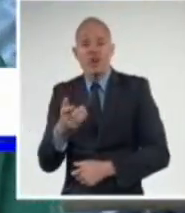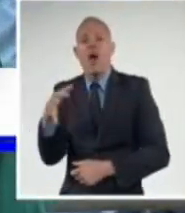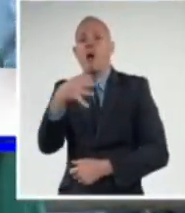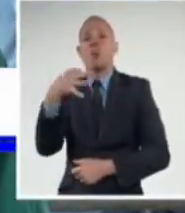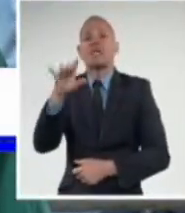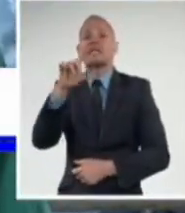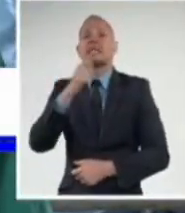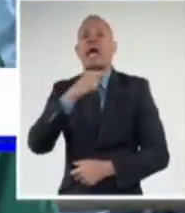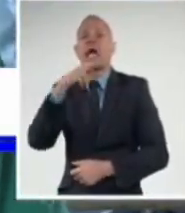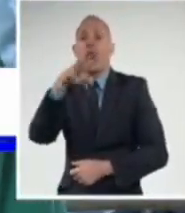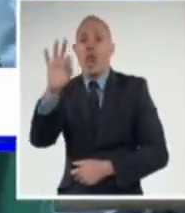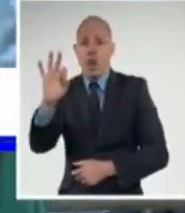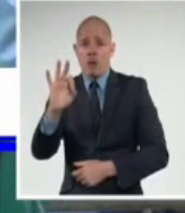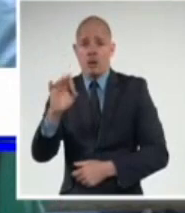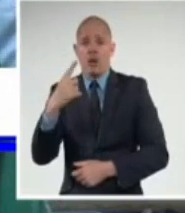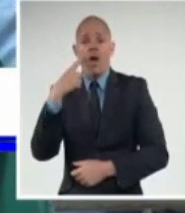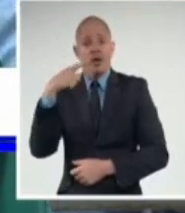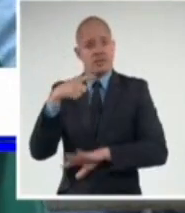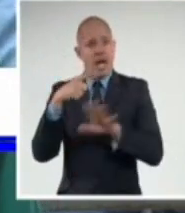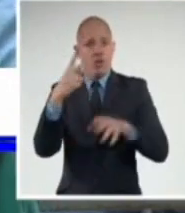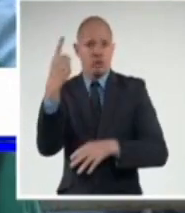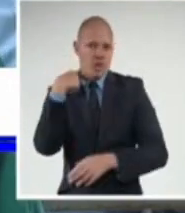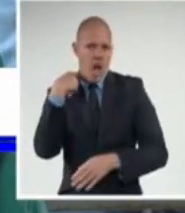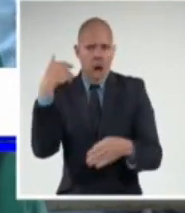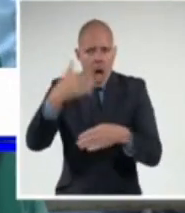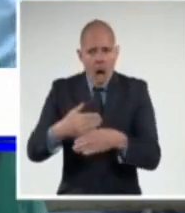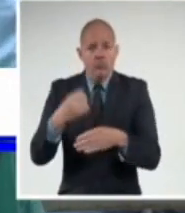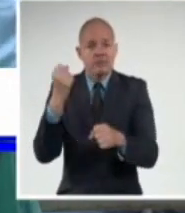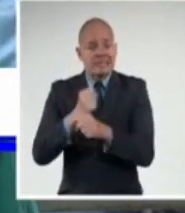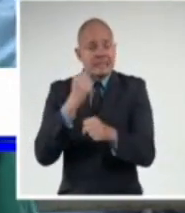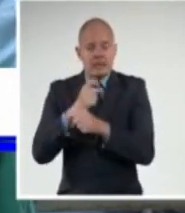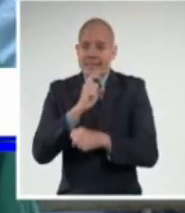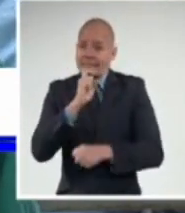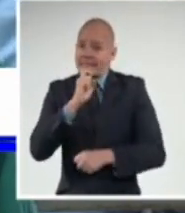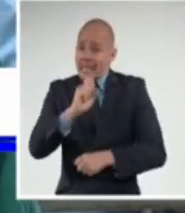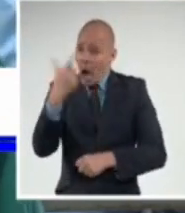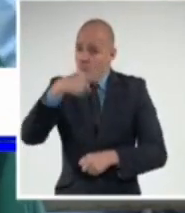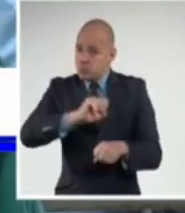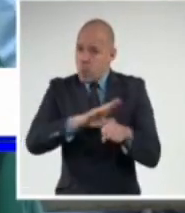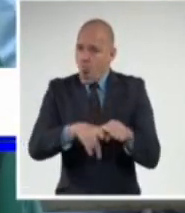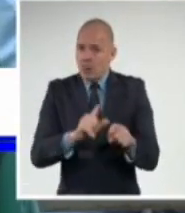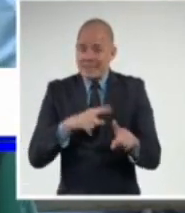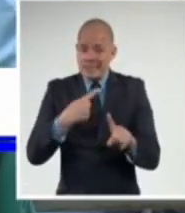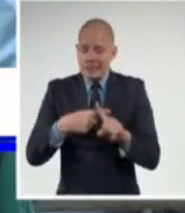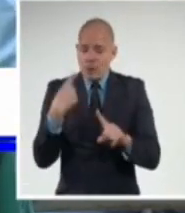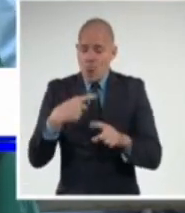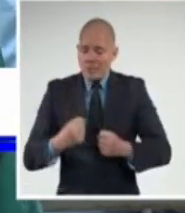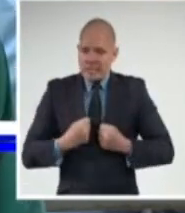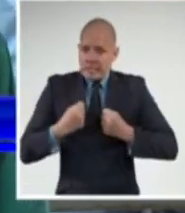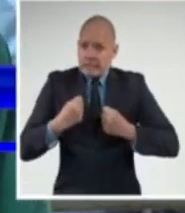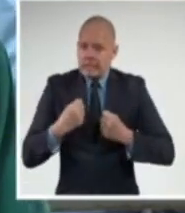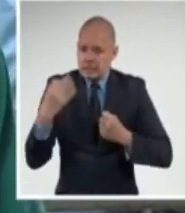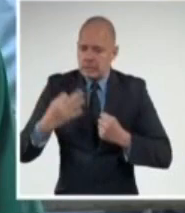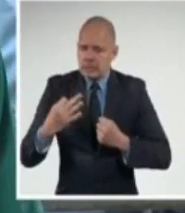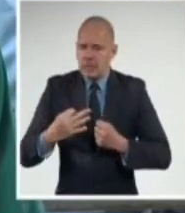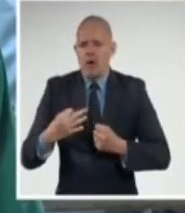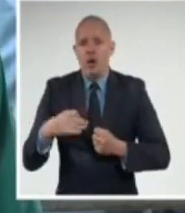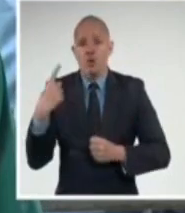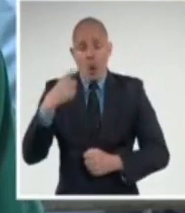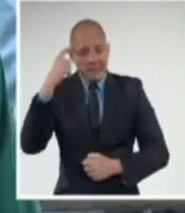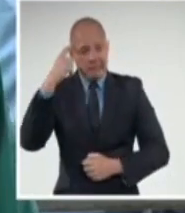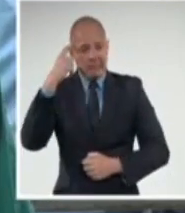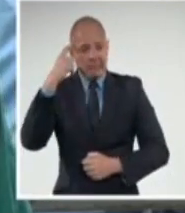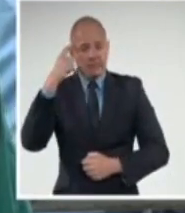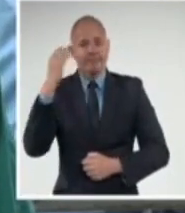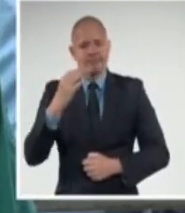que ha sido la COVID, ha sido dos años bastante difíciles, llenos de esfuerzo. Siempre el temor ha quedado,